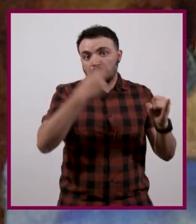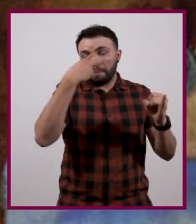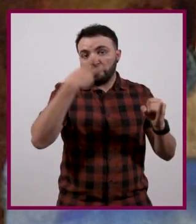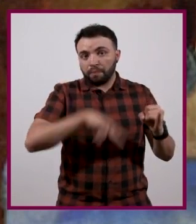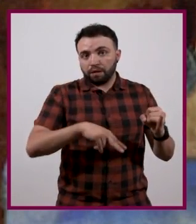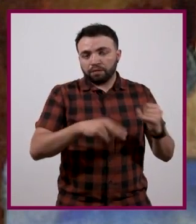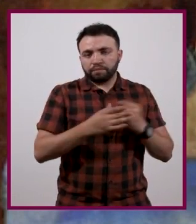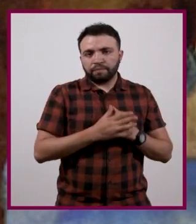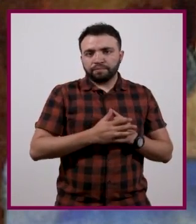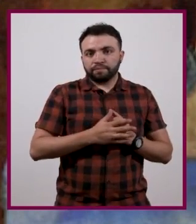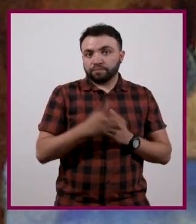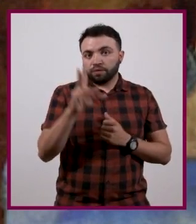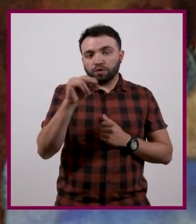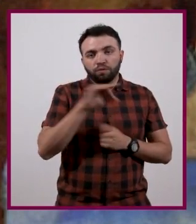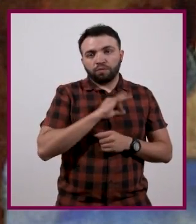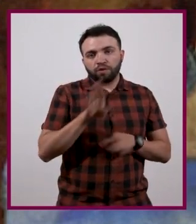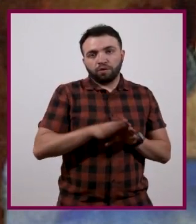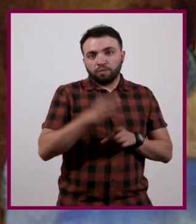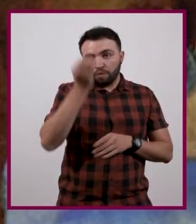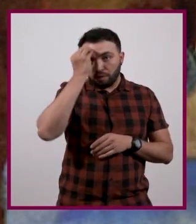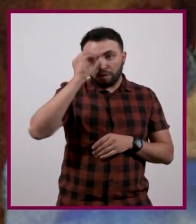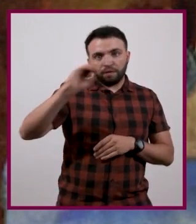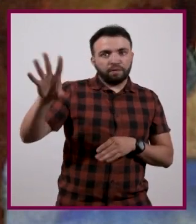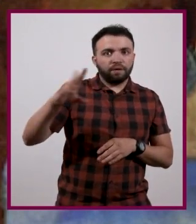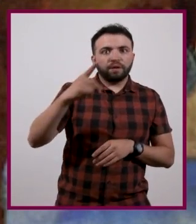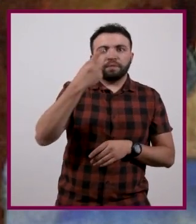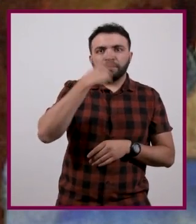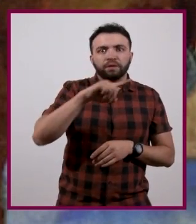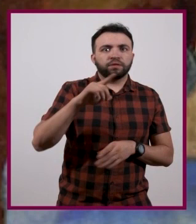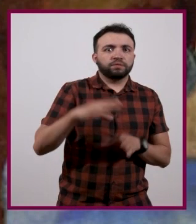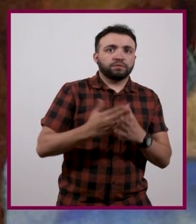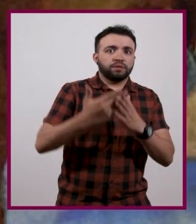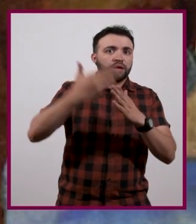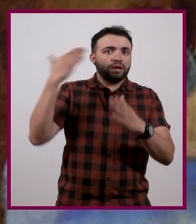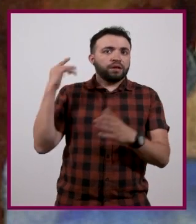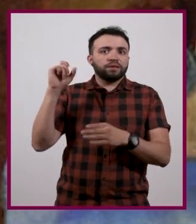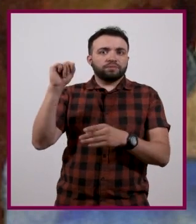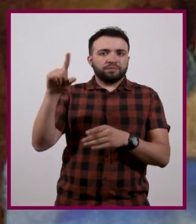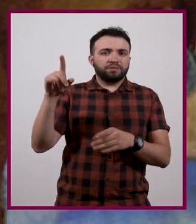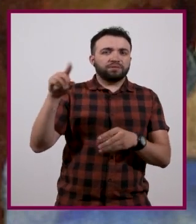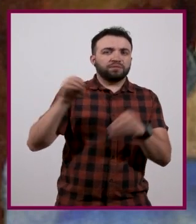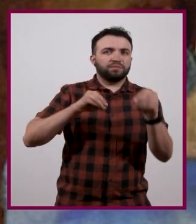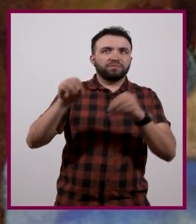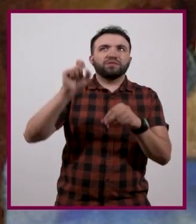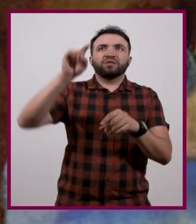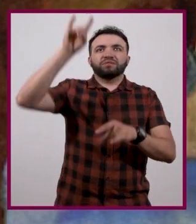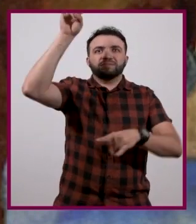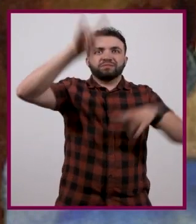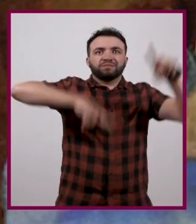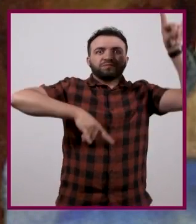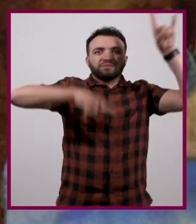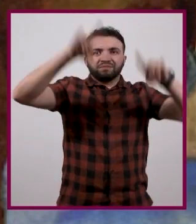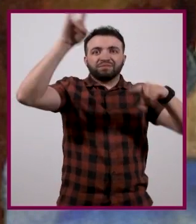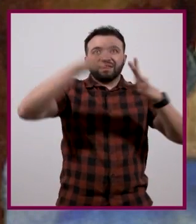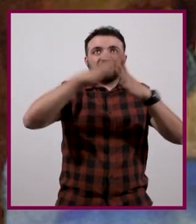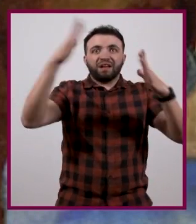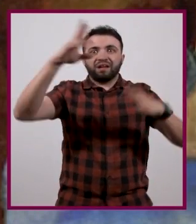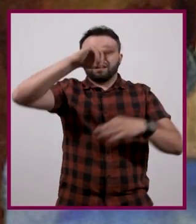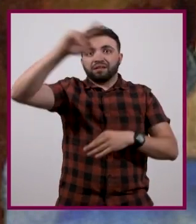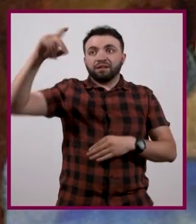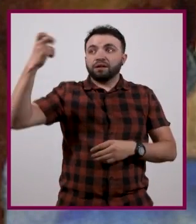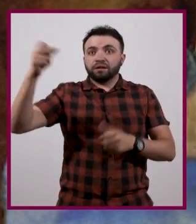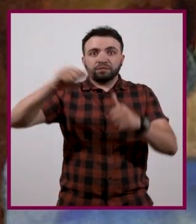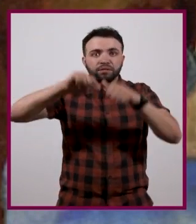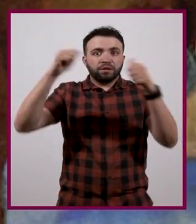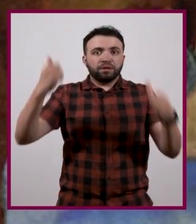podemos olvidar que parte de la identidad nacional que se había dictado en aquel entonces por el movimiento del muralismo y en general, el panorama artístico